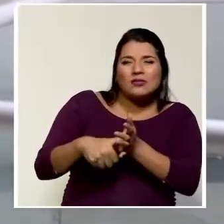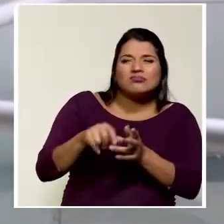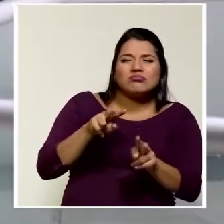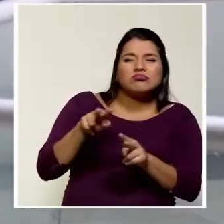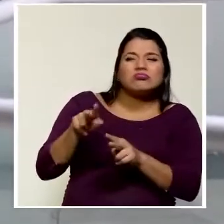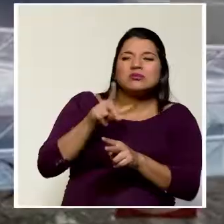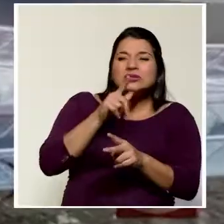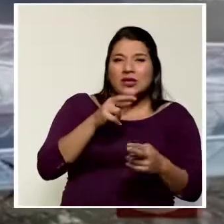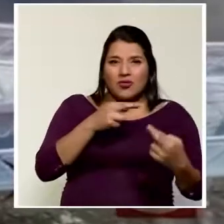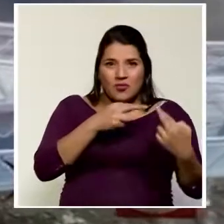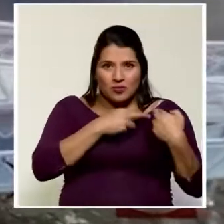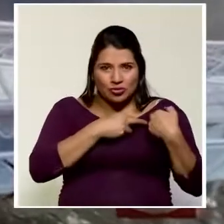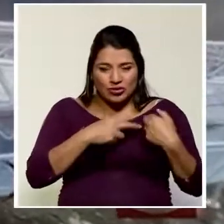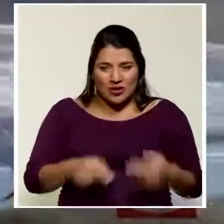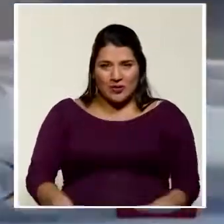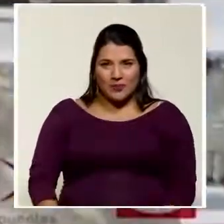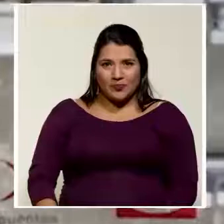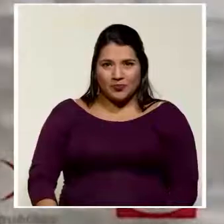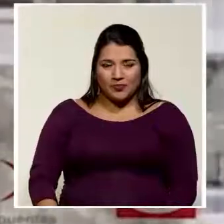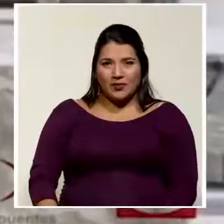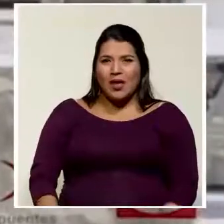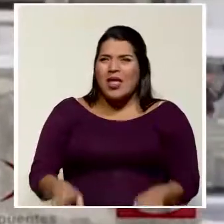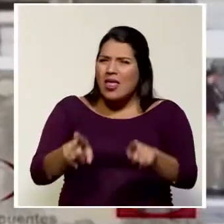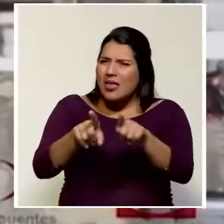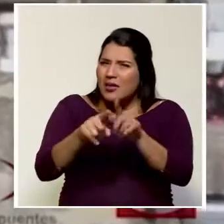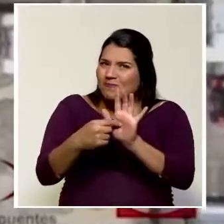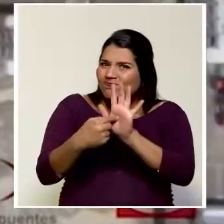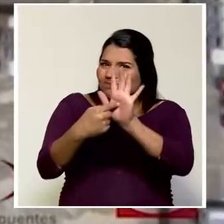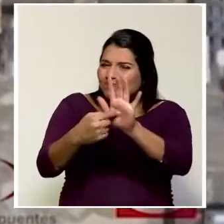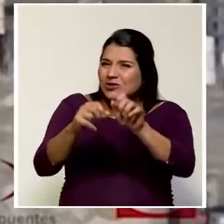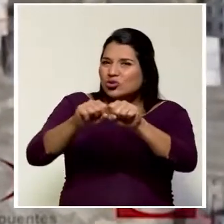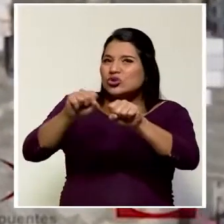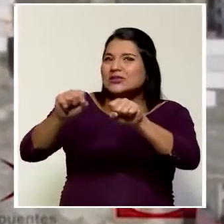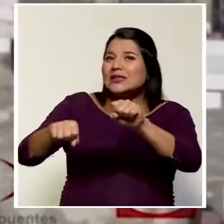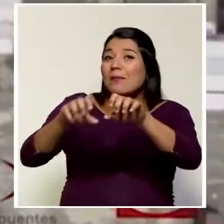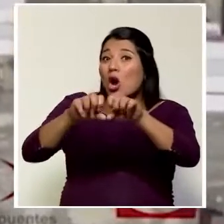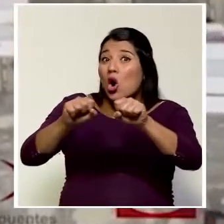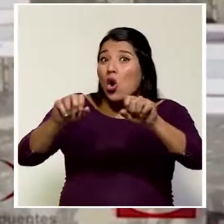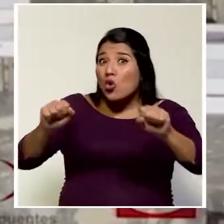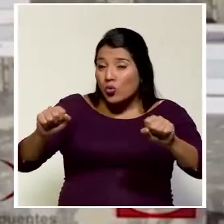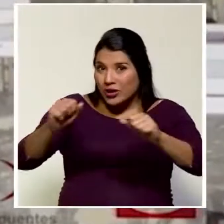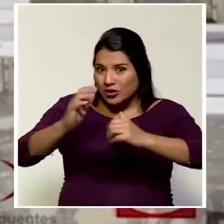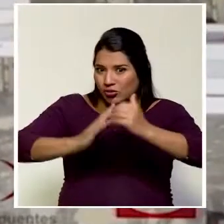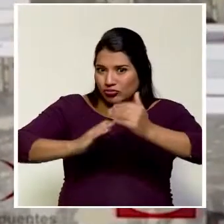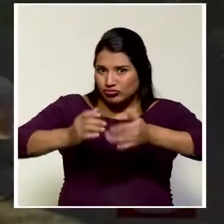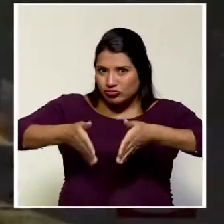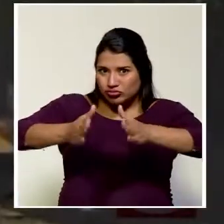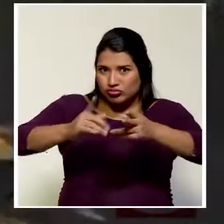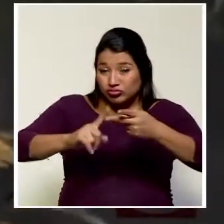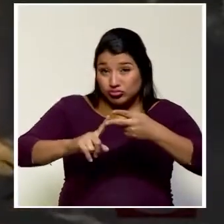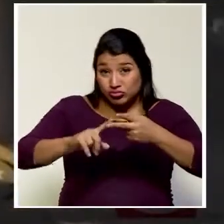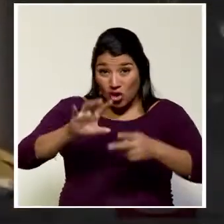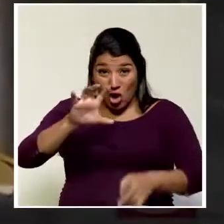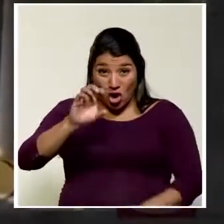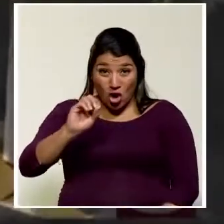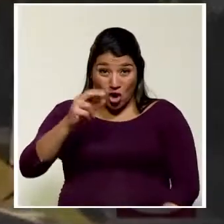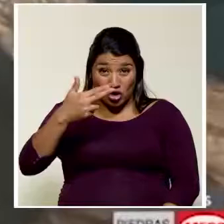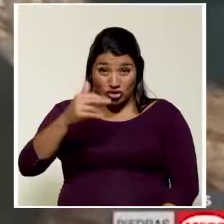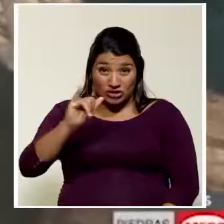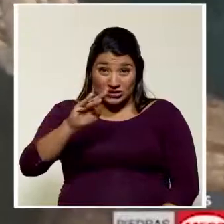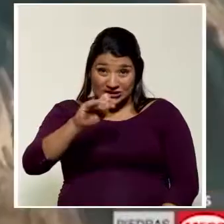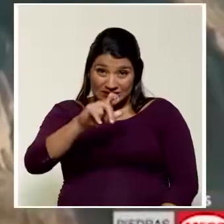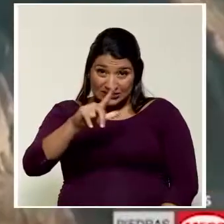responsables. La revelación de un presunto sistema corrupto en la obra pública, el caso Cochinilla, afectó a la vez